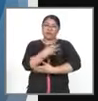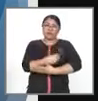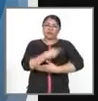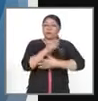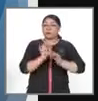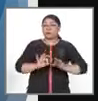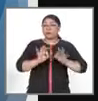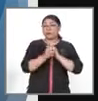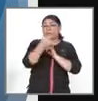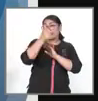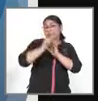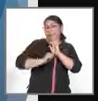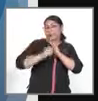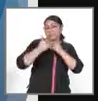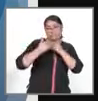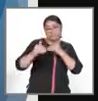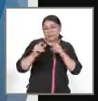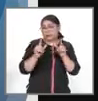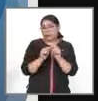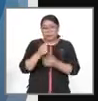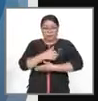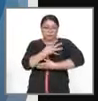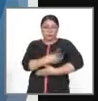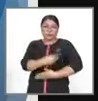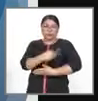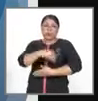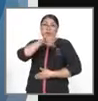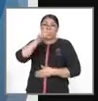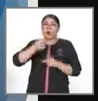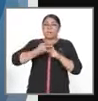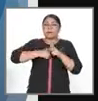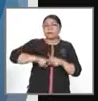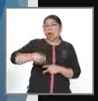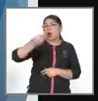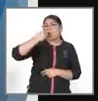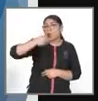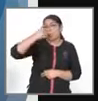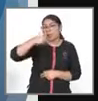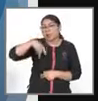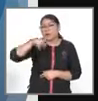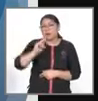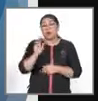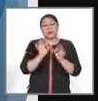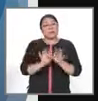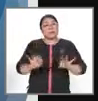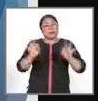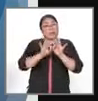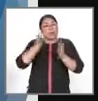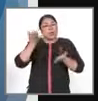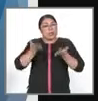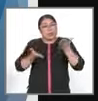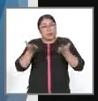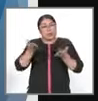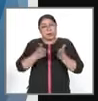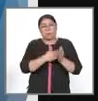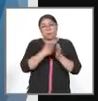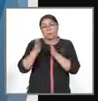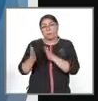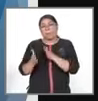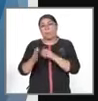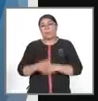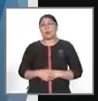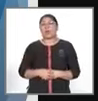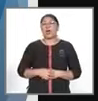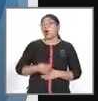exclusivamente el inicio de alimentos sólidos durante eh en los primeros 6 meses con una cantidad y